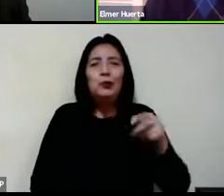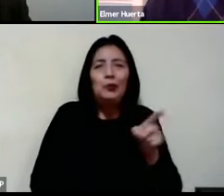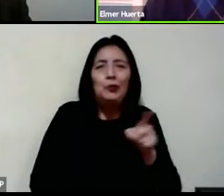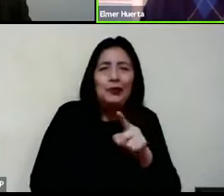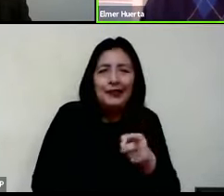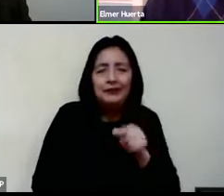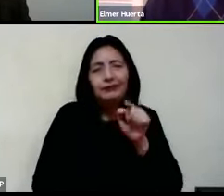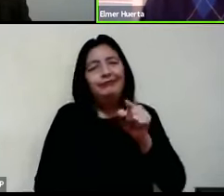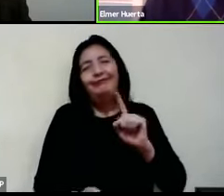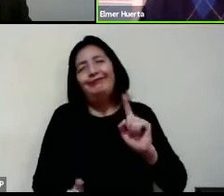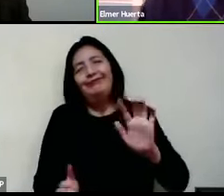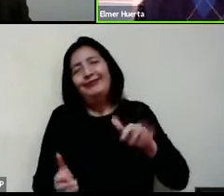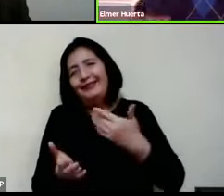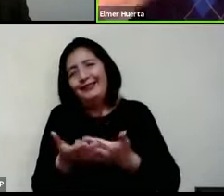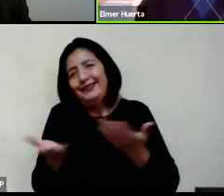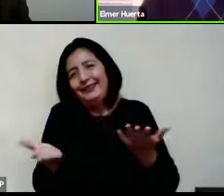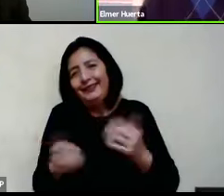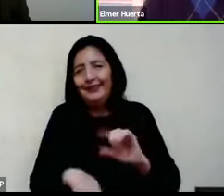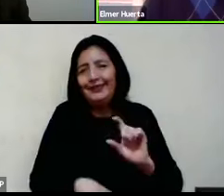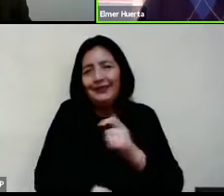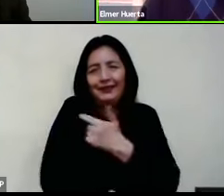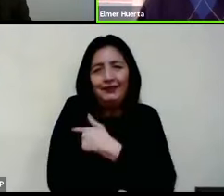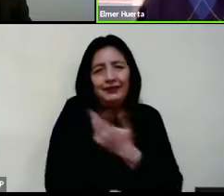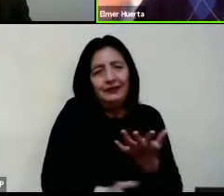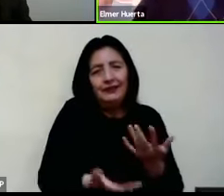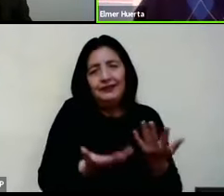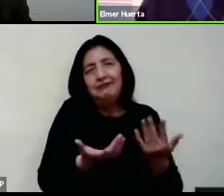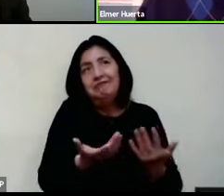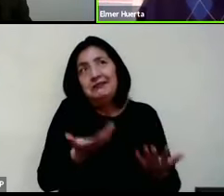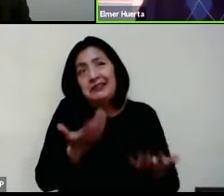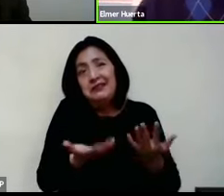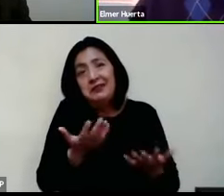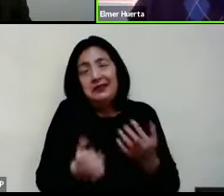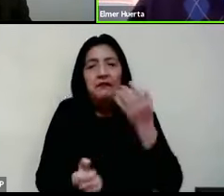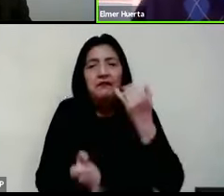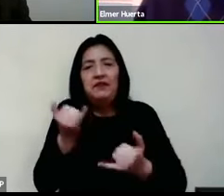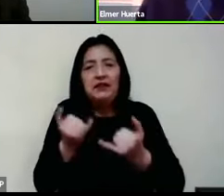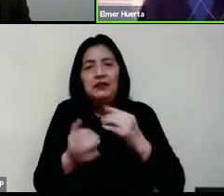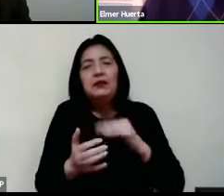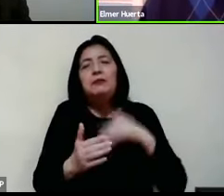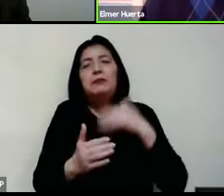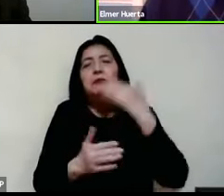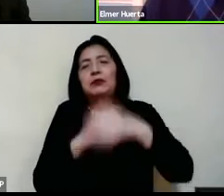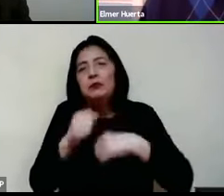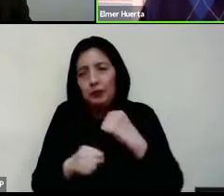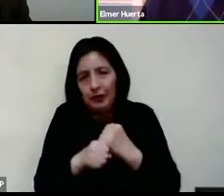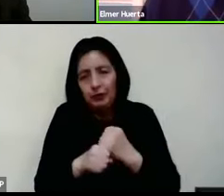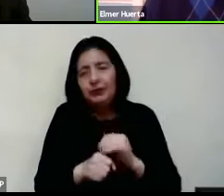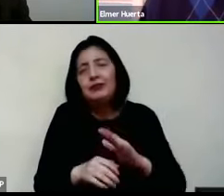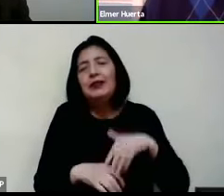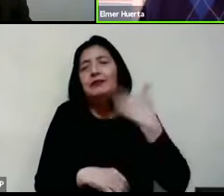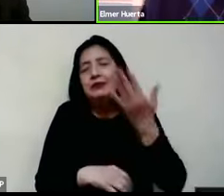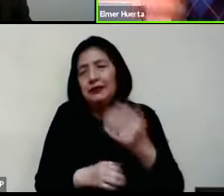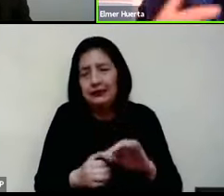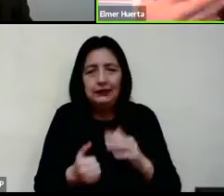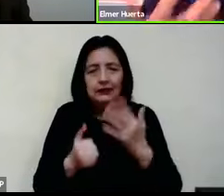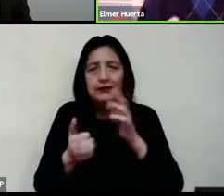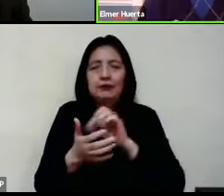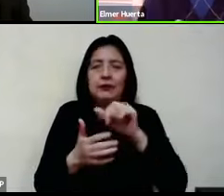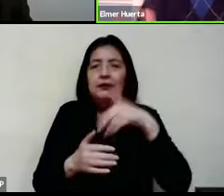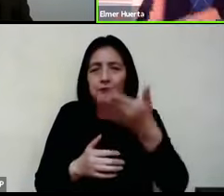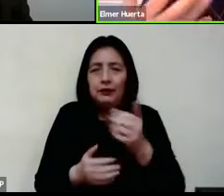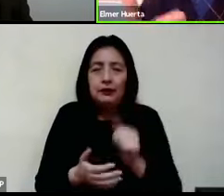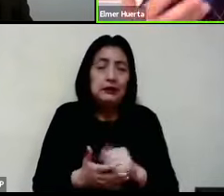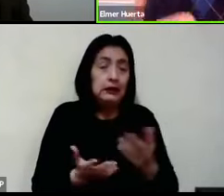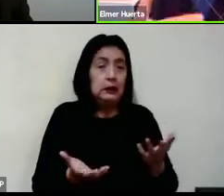usted no le va a llegar la vacuna, quizás hasta fines del próximo año, quizás el segundo semestre. Entonces lo que hay